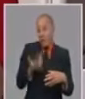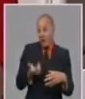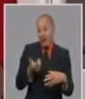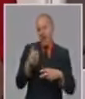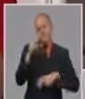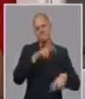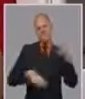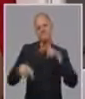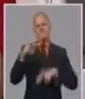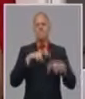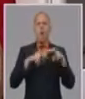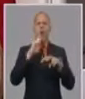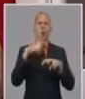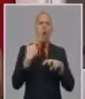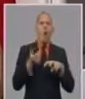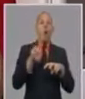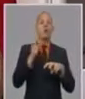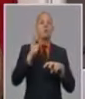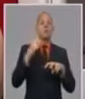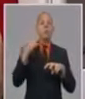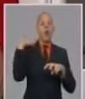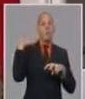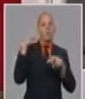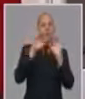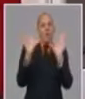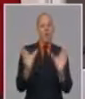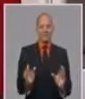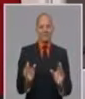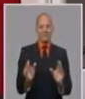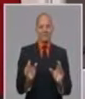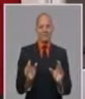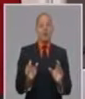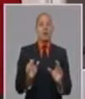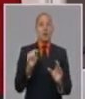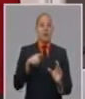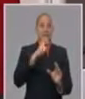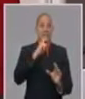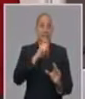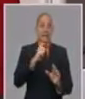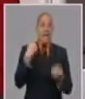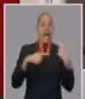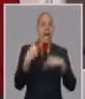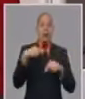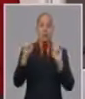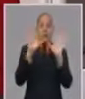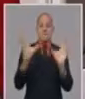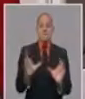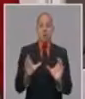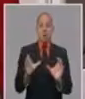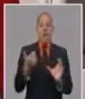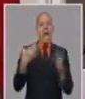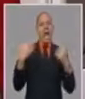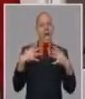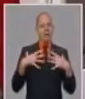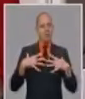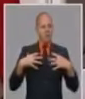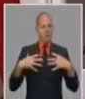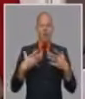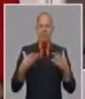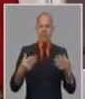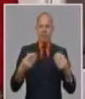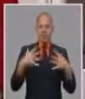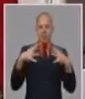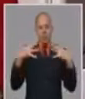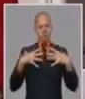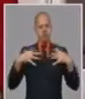lo que es fibrosis pulmonar, pero en una investigación muy puntual, por ejemplo, con células madre autólogas. Entonces, nosotros hasta el corte